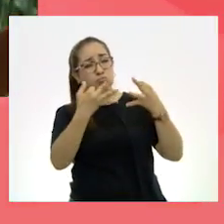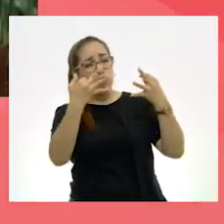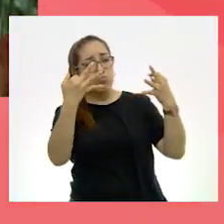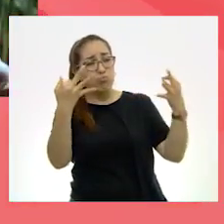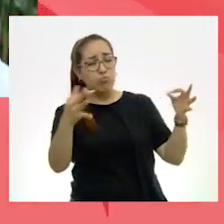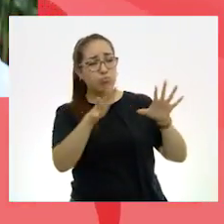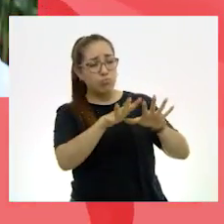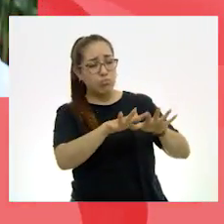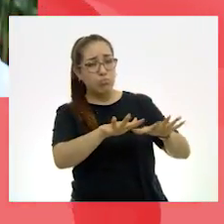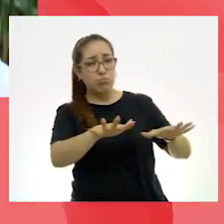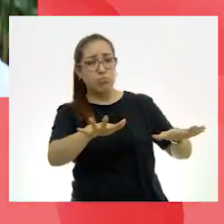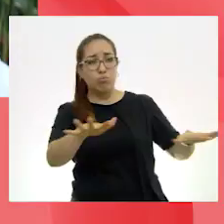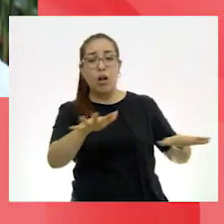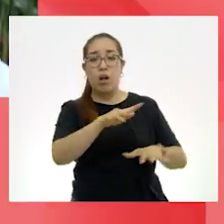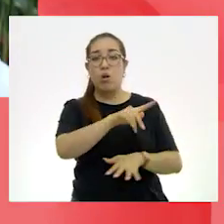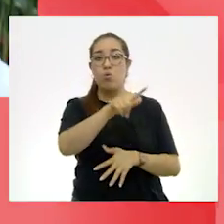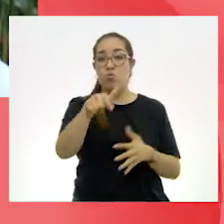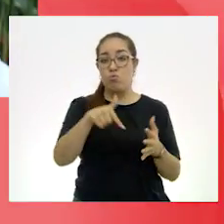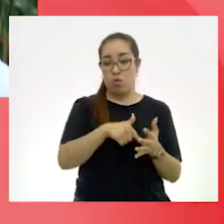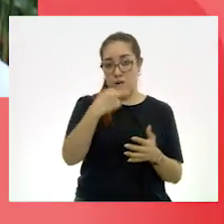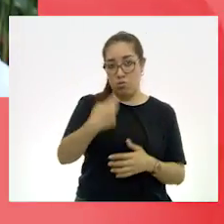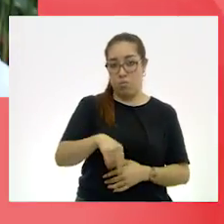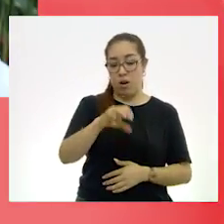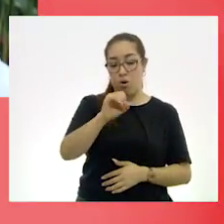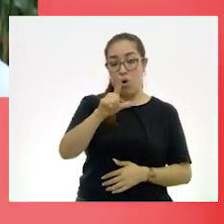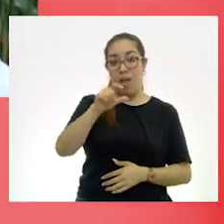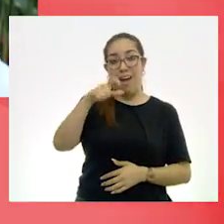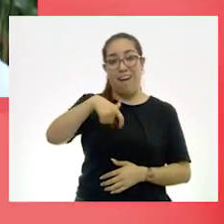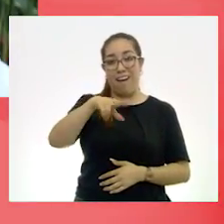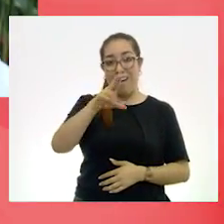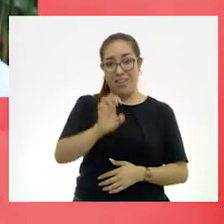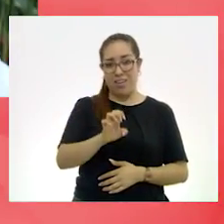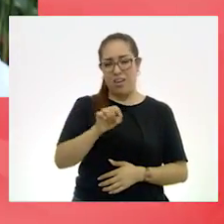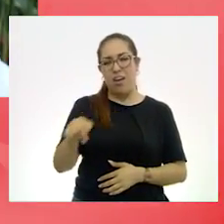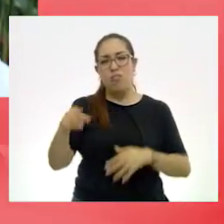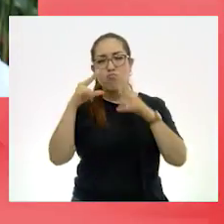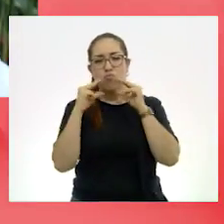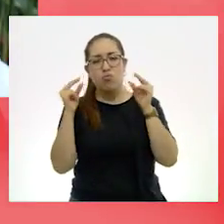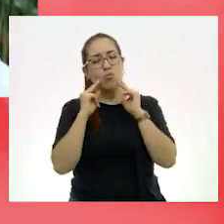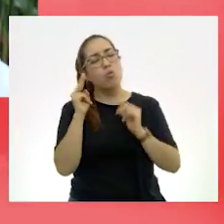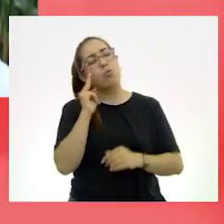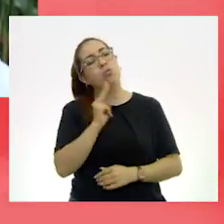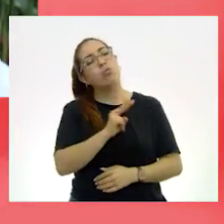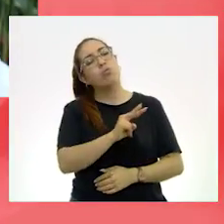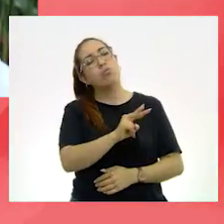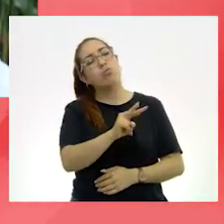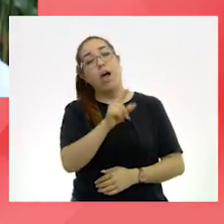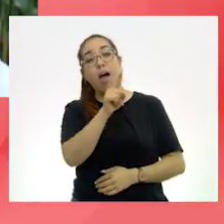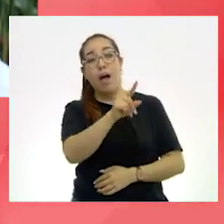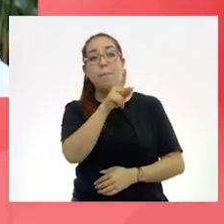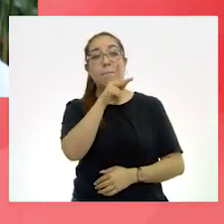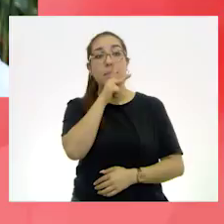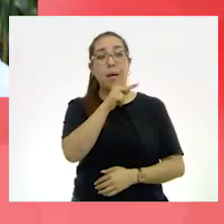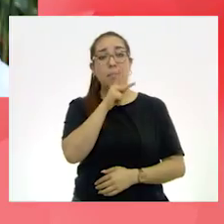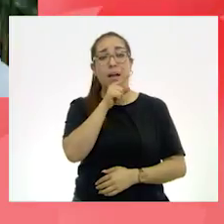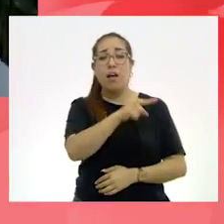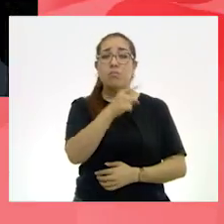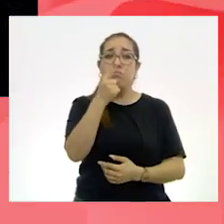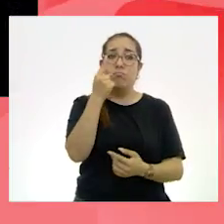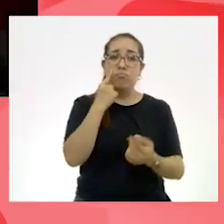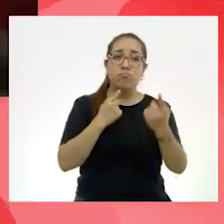lo que se conoce como el barrio de Olaque, ahí él observa a su padre que está